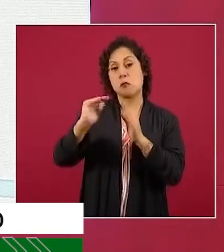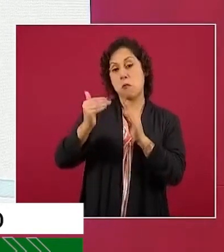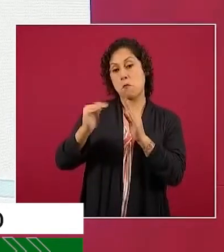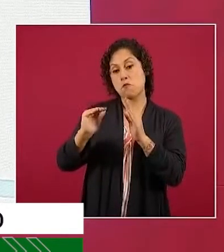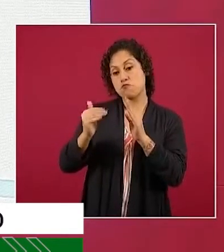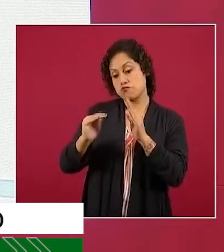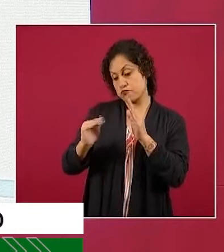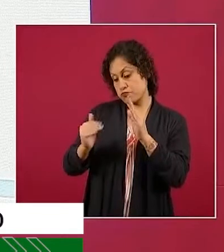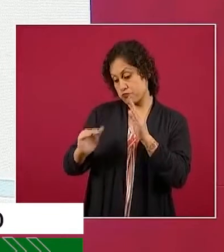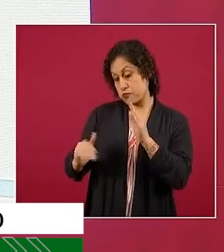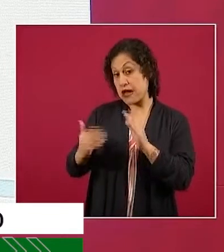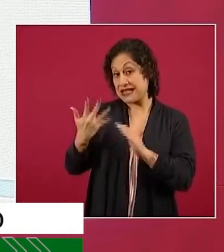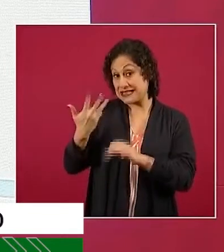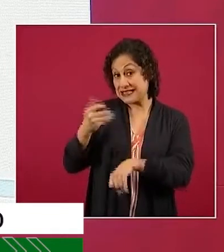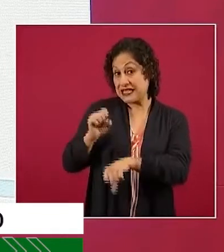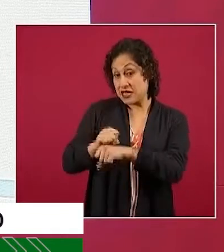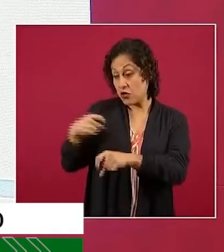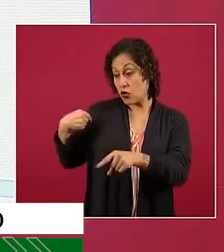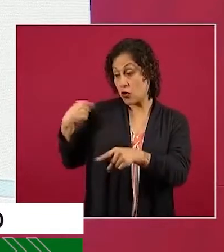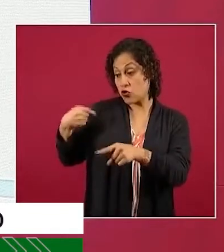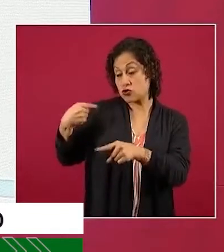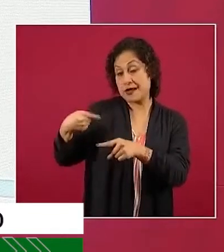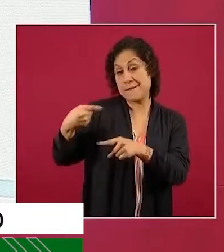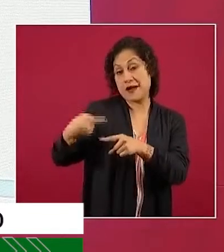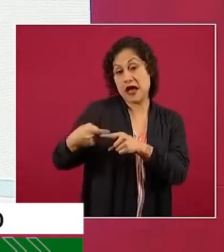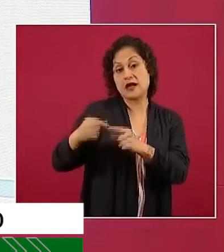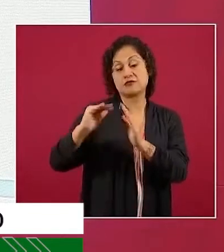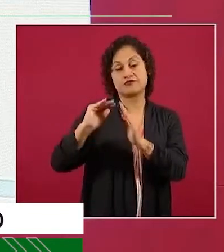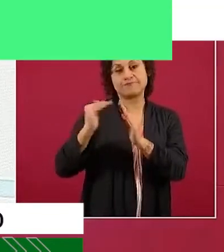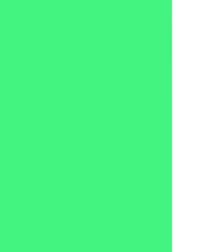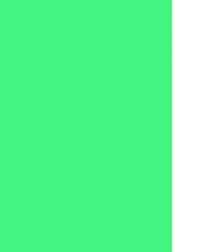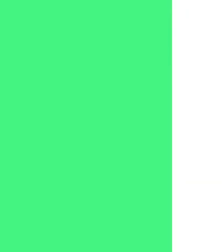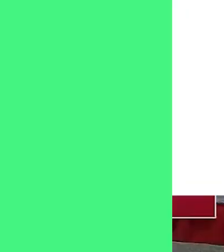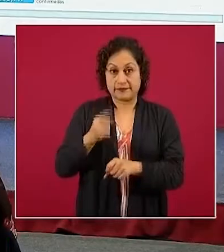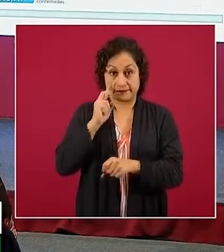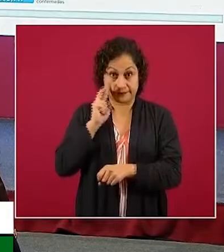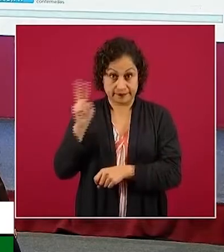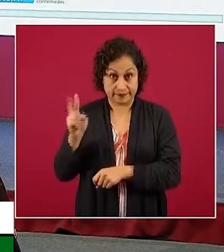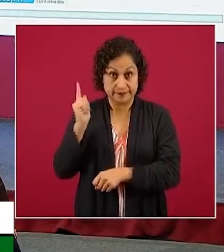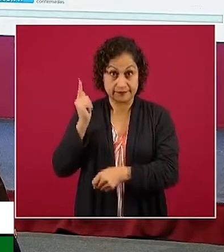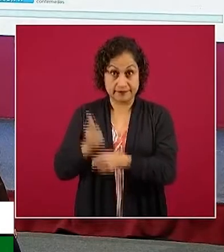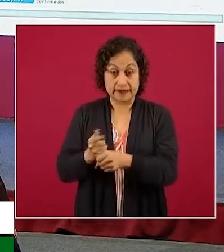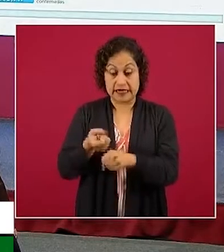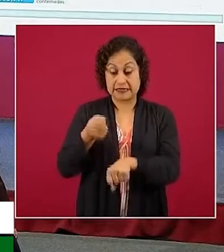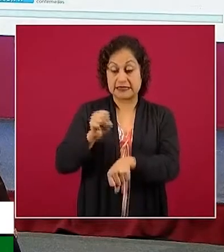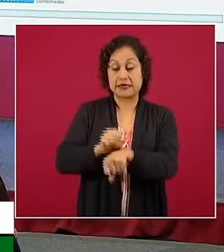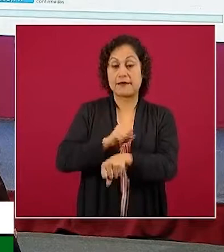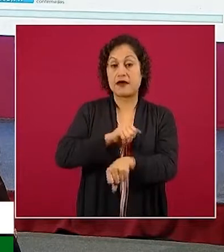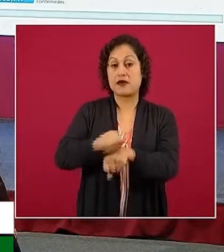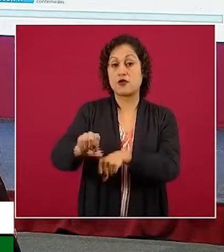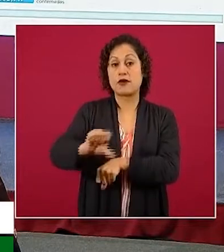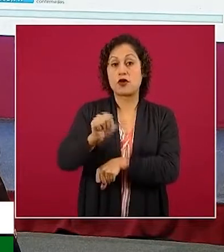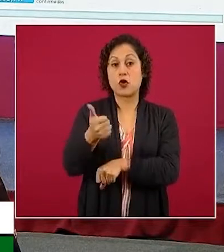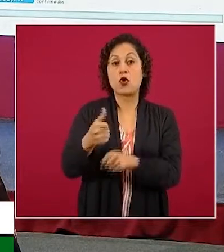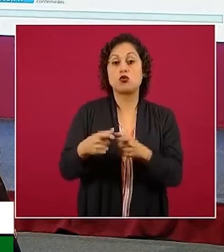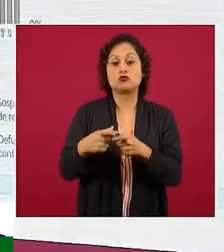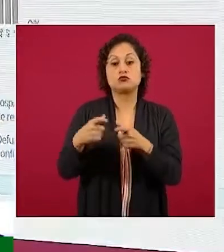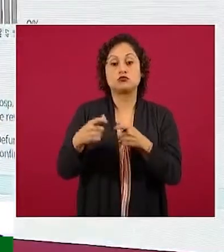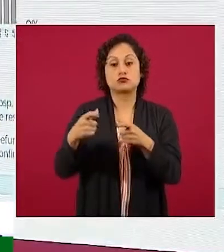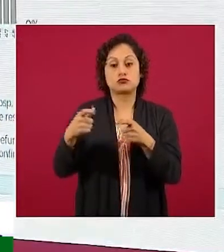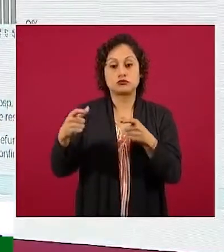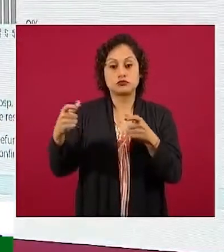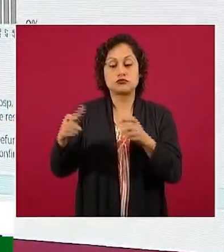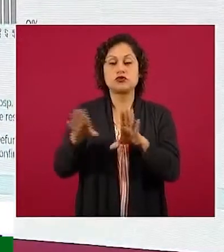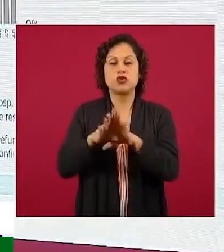la demanda de camas generales y con ventilador tuvo un incremento sustancial. La Secretaría de Salud informó este lunes las cifras